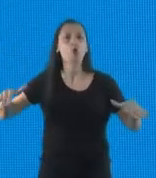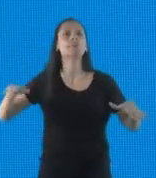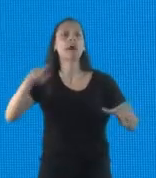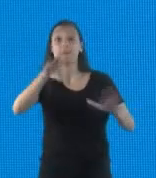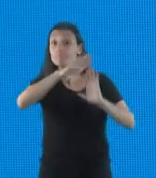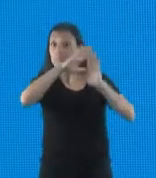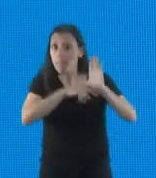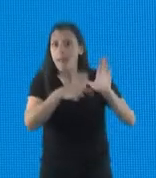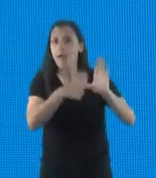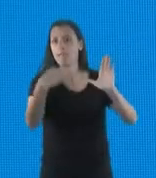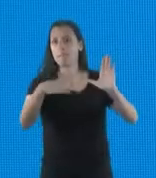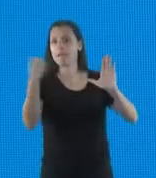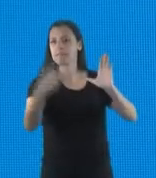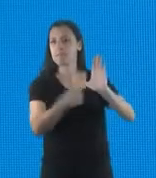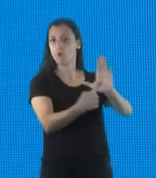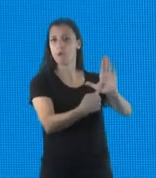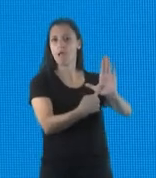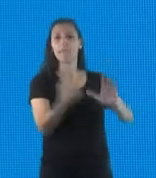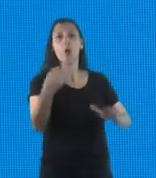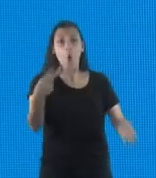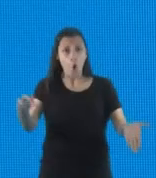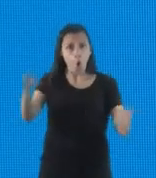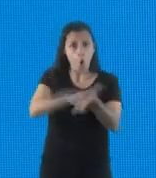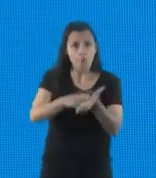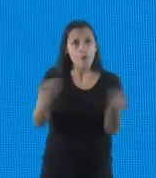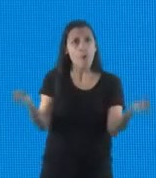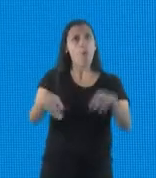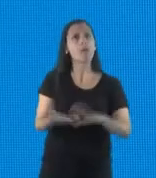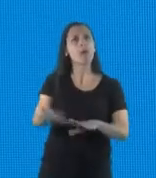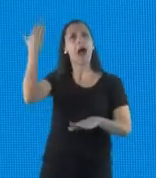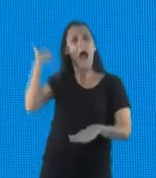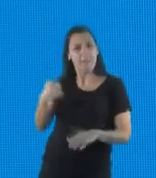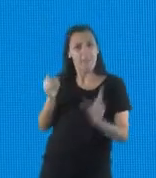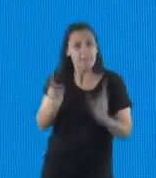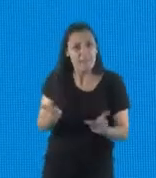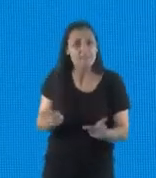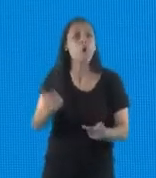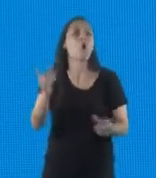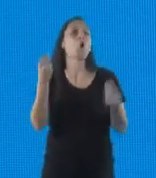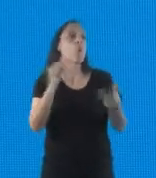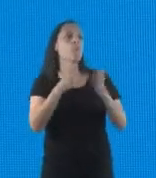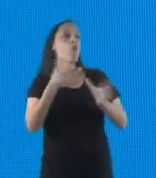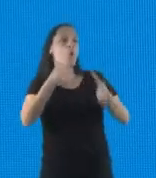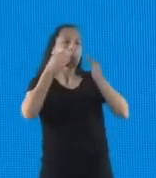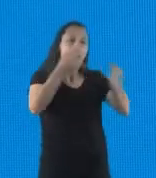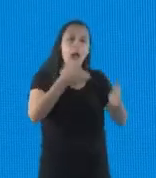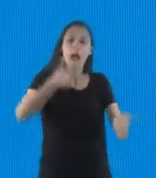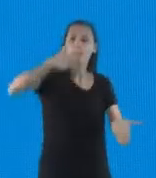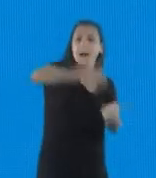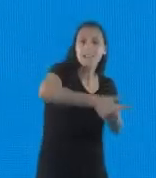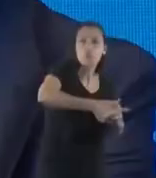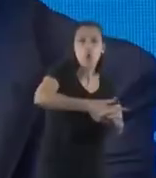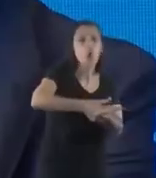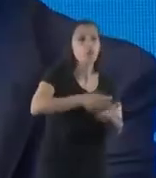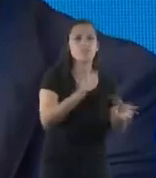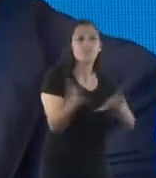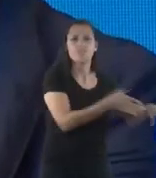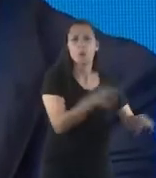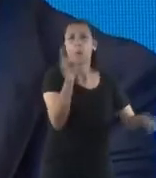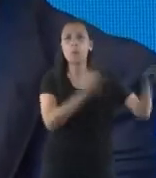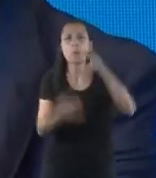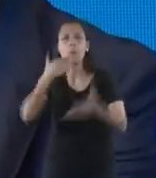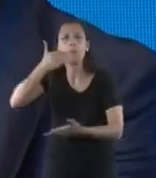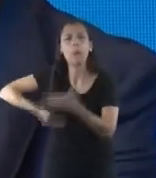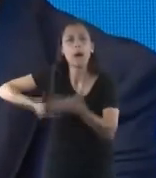Y no nos tiene que volver a pasar que en lugar de ver cómo se profundiza la inversión, se andan buscando